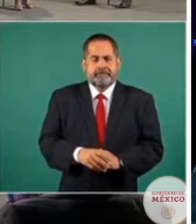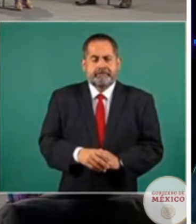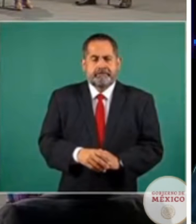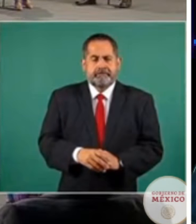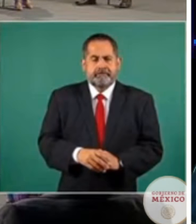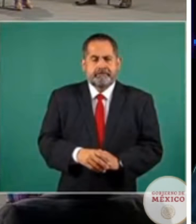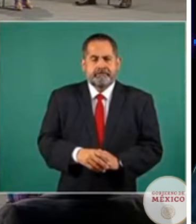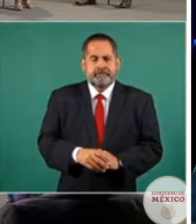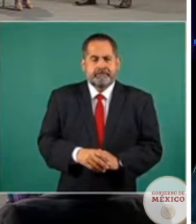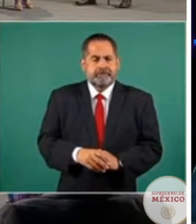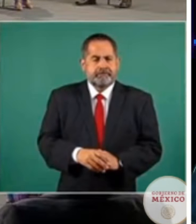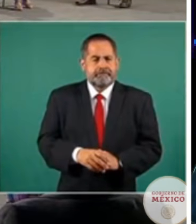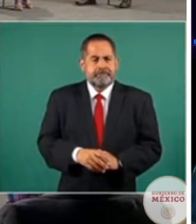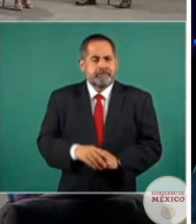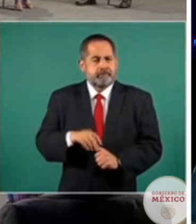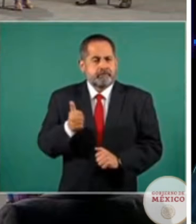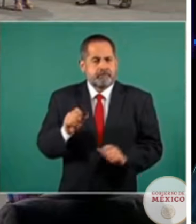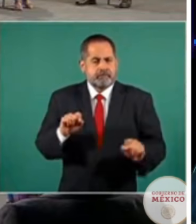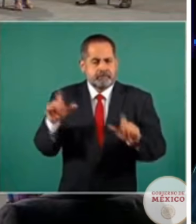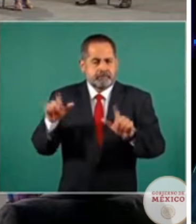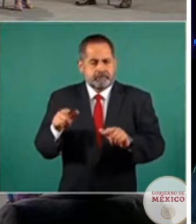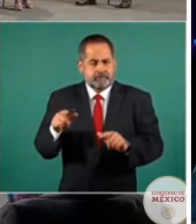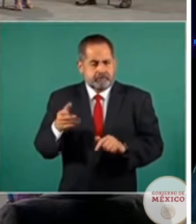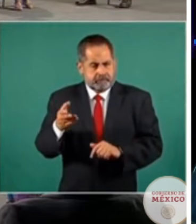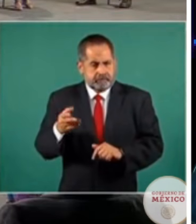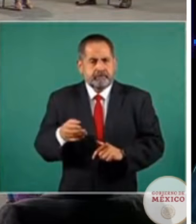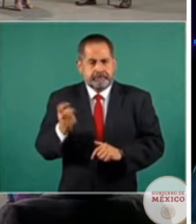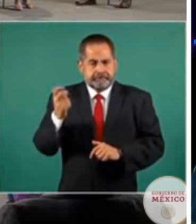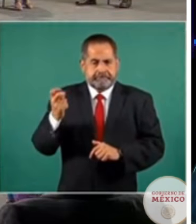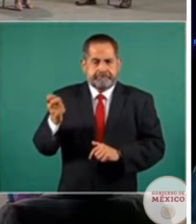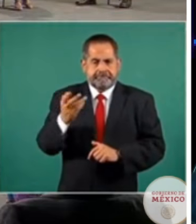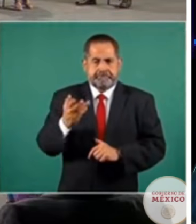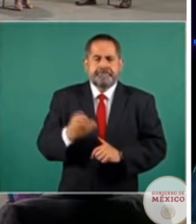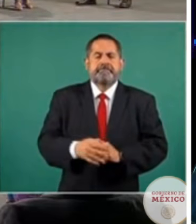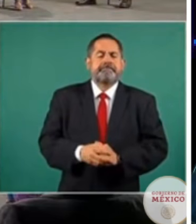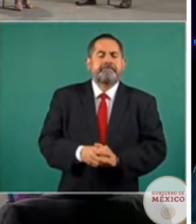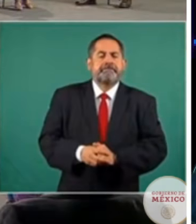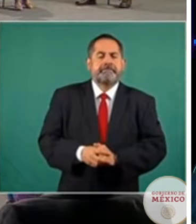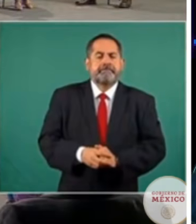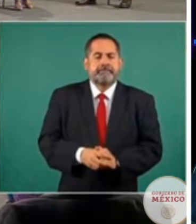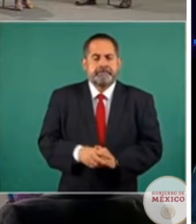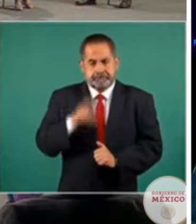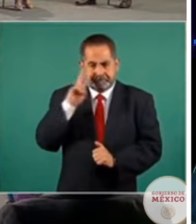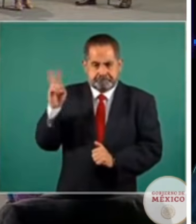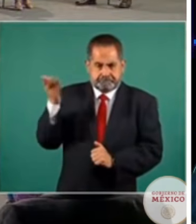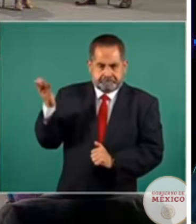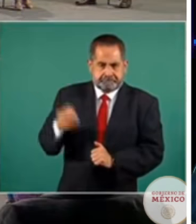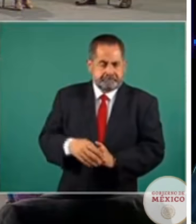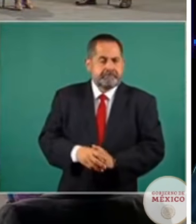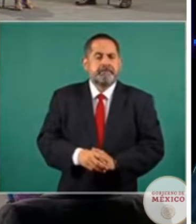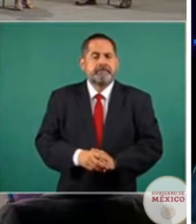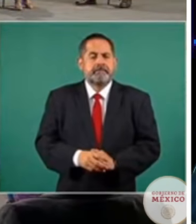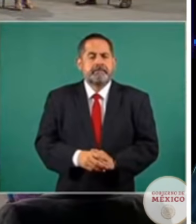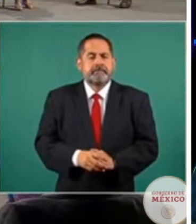La próxima, la otra, es esta. Miren,